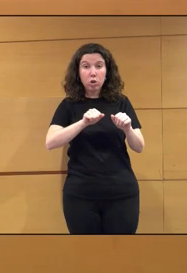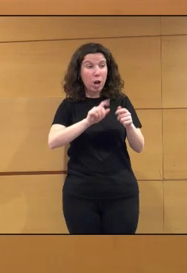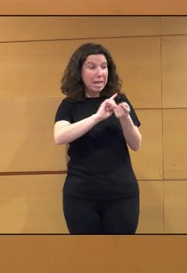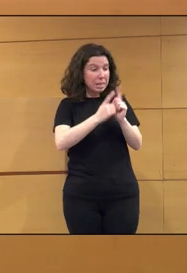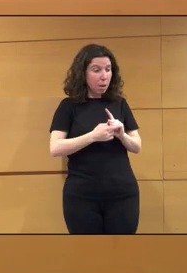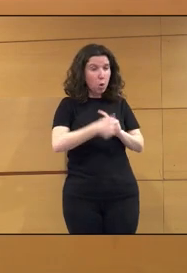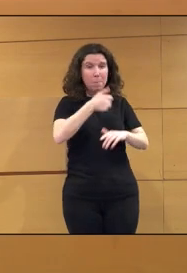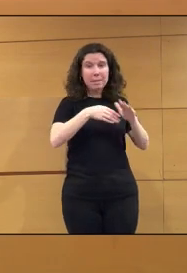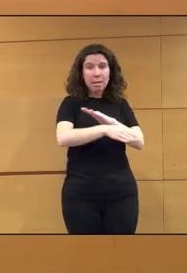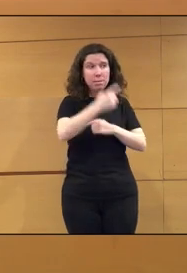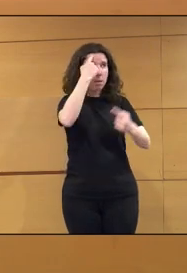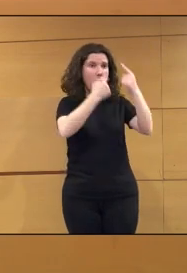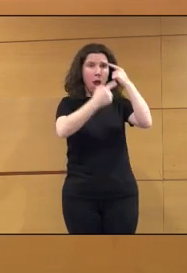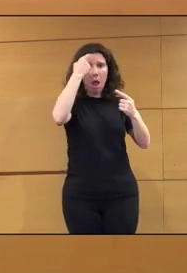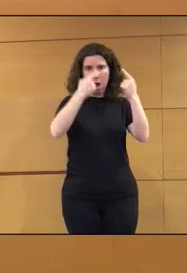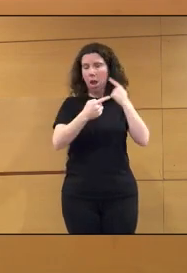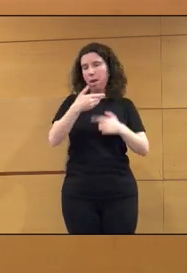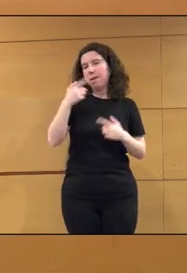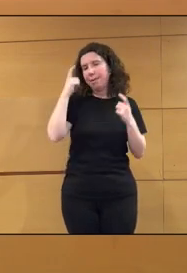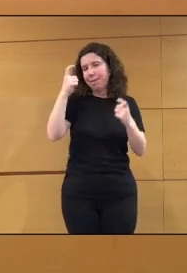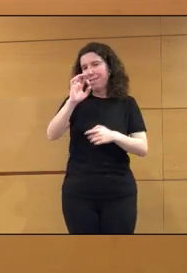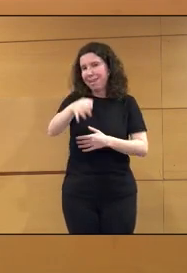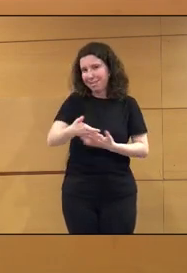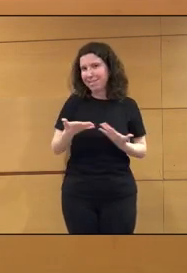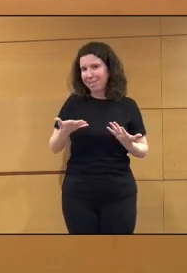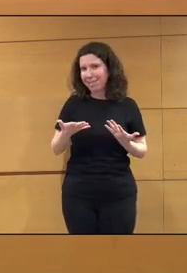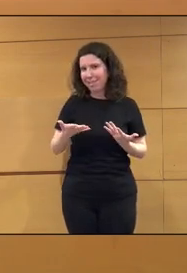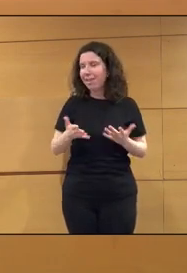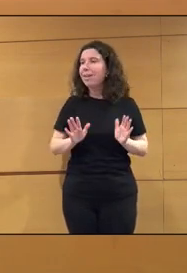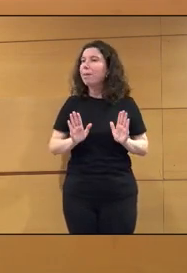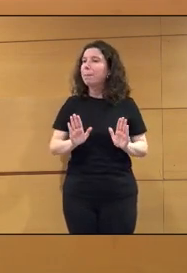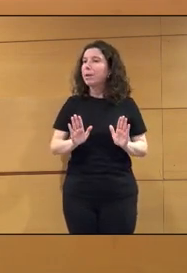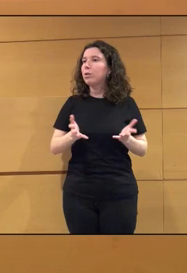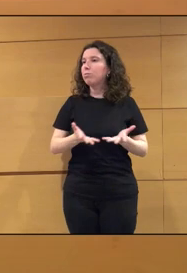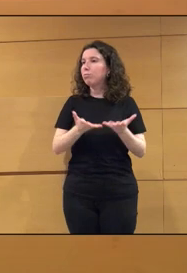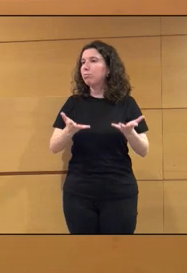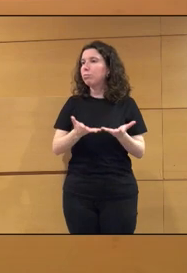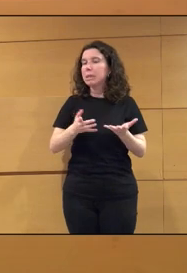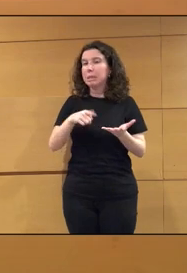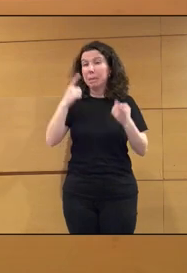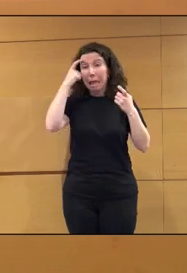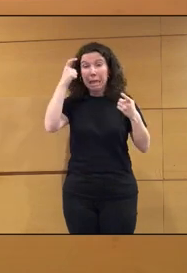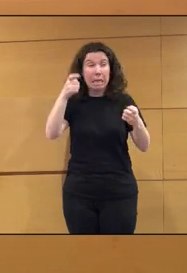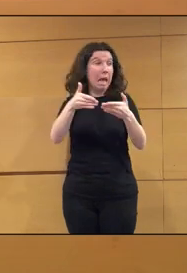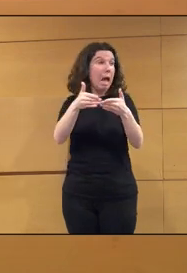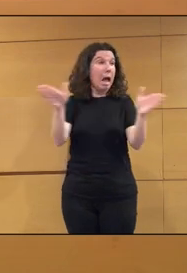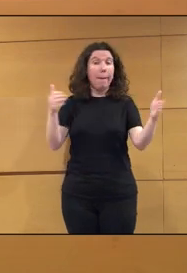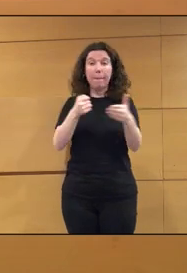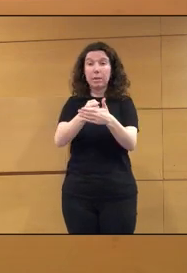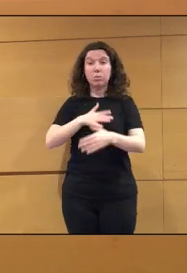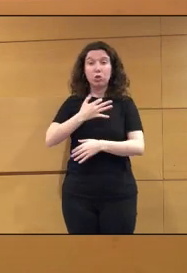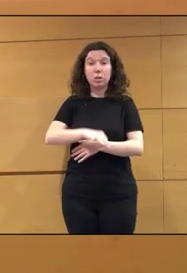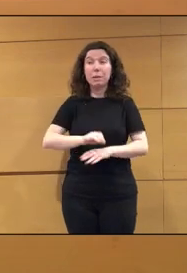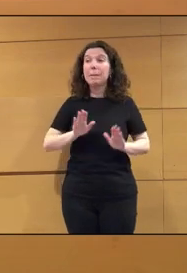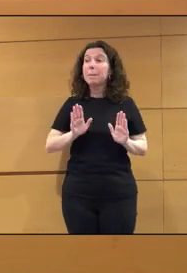y lo intentamos, cada vez más y intentamos abarcar al máximo. Pero como tú dices,